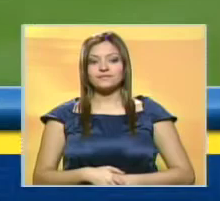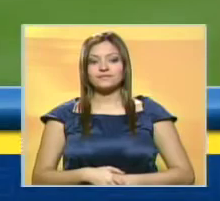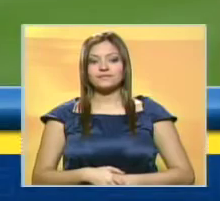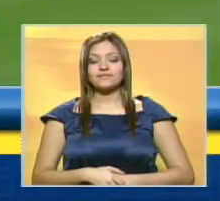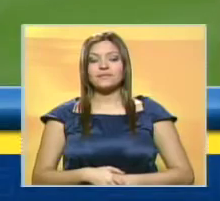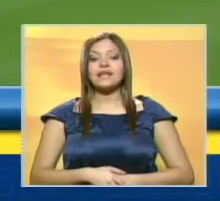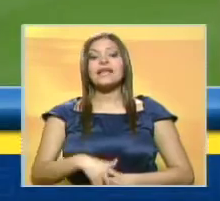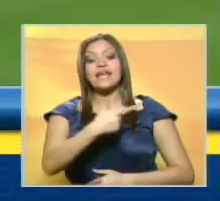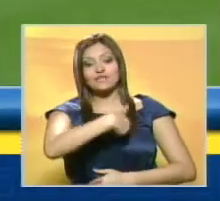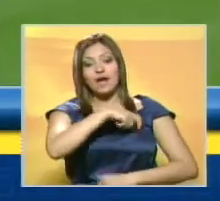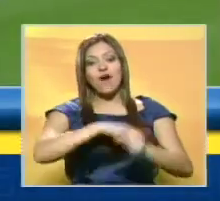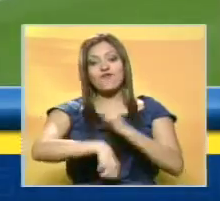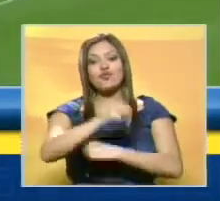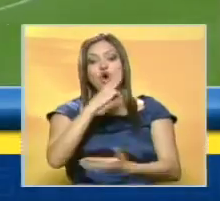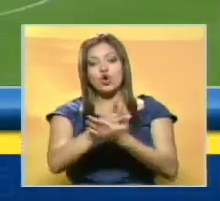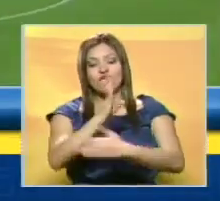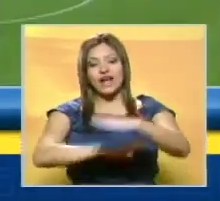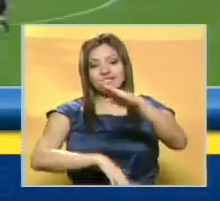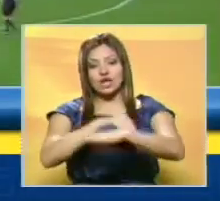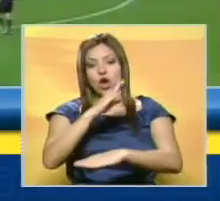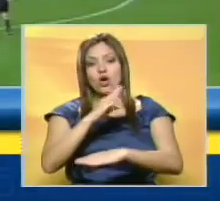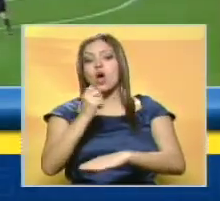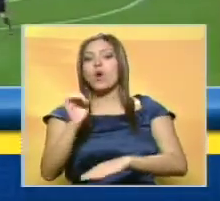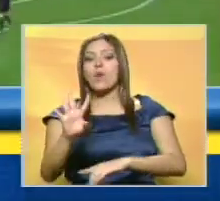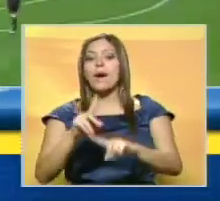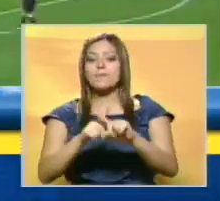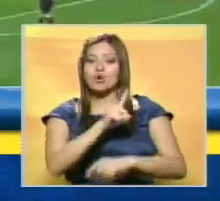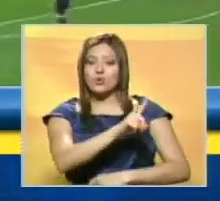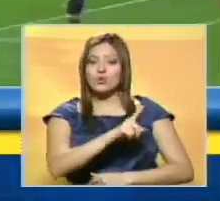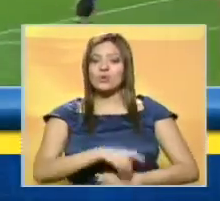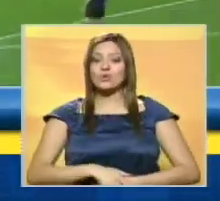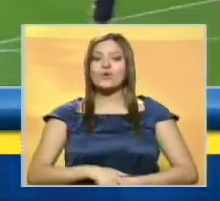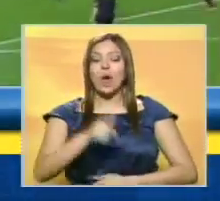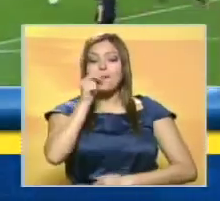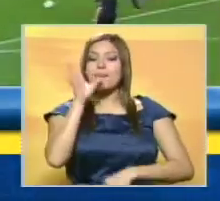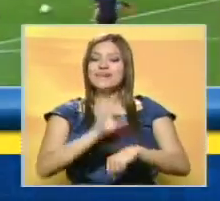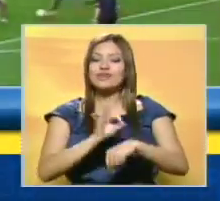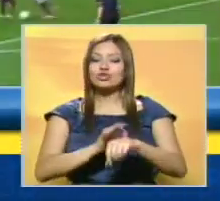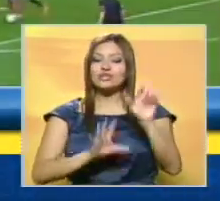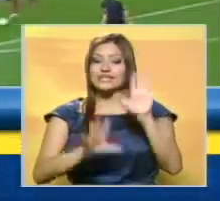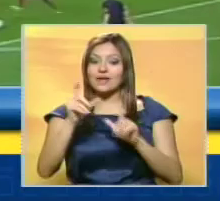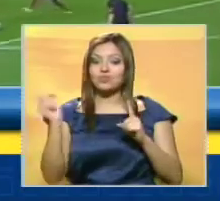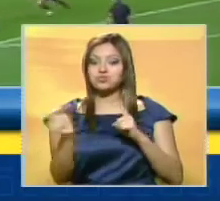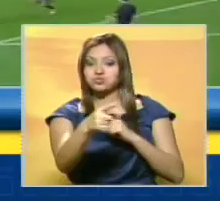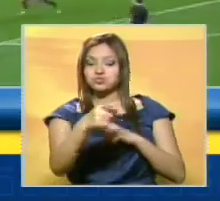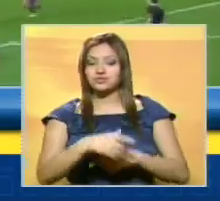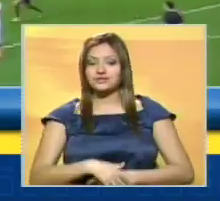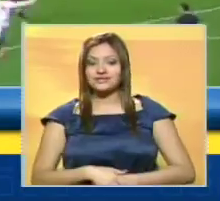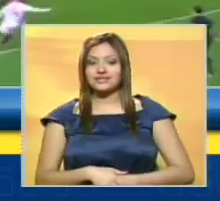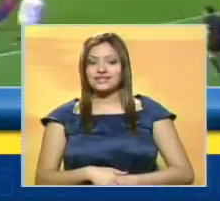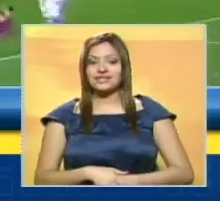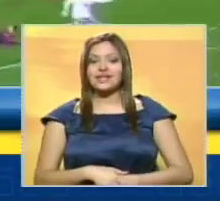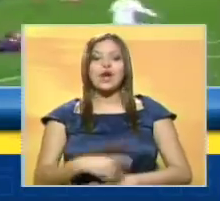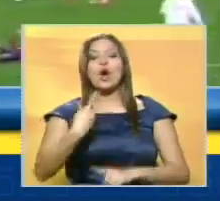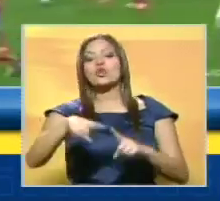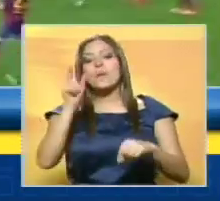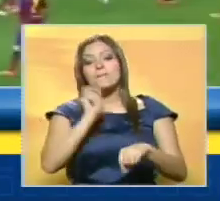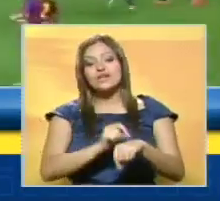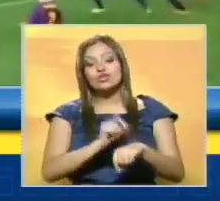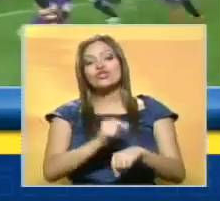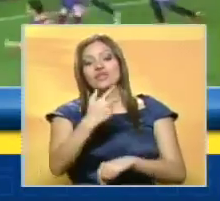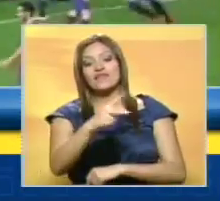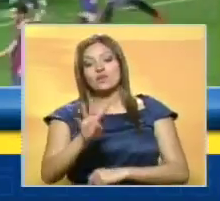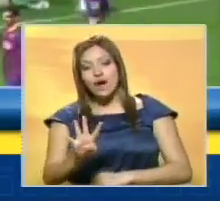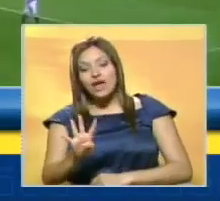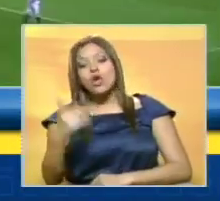En España, el Fútbol Club Barcelona goleó al Sevilla 4-1. Alberto marcó el minuto 15. Alexis Sánchez empató a los 34 y Lionel